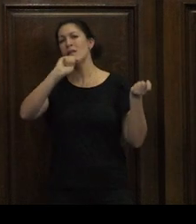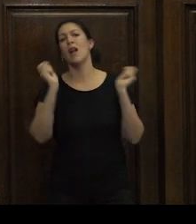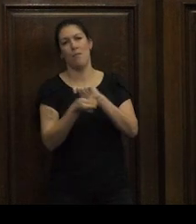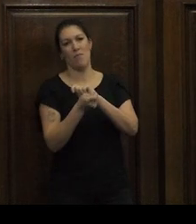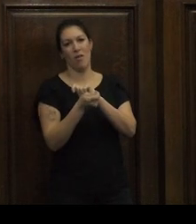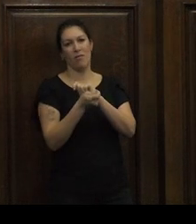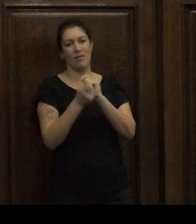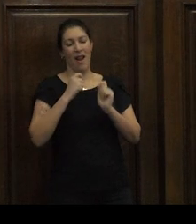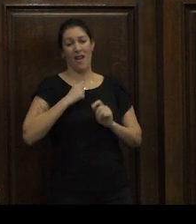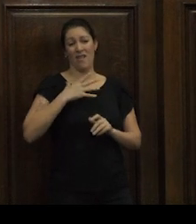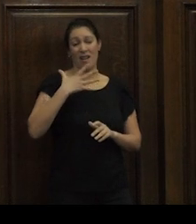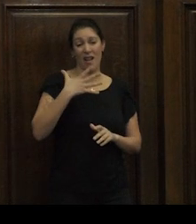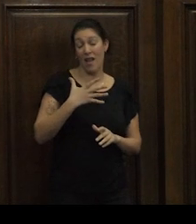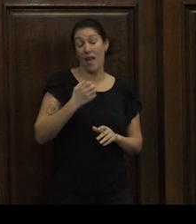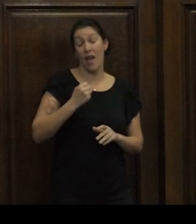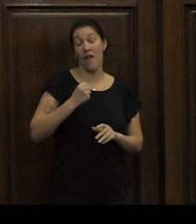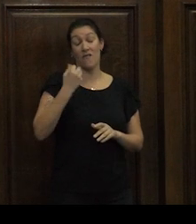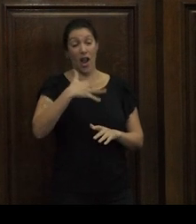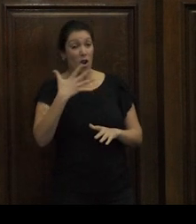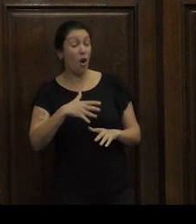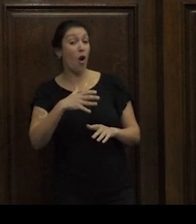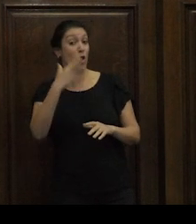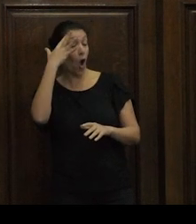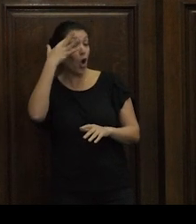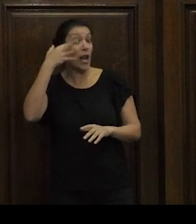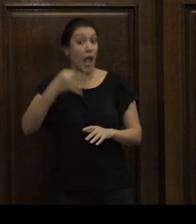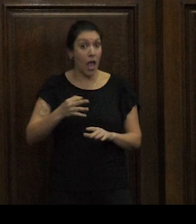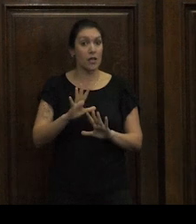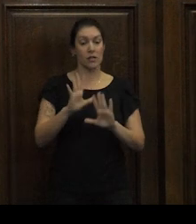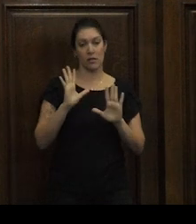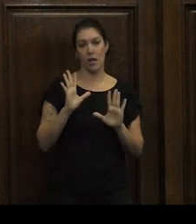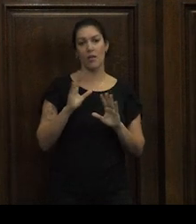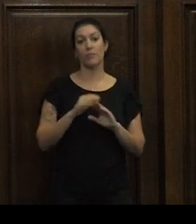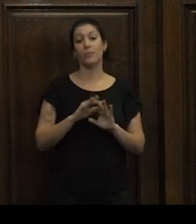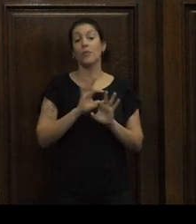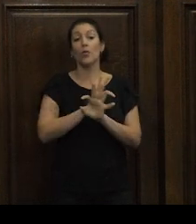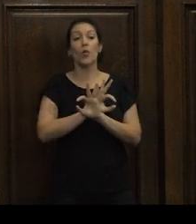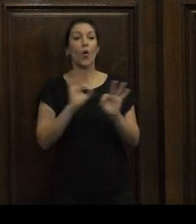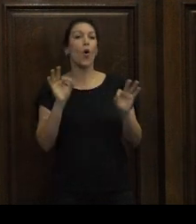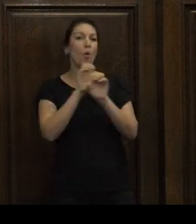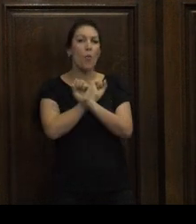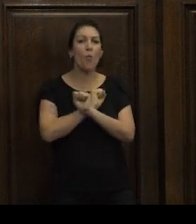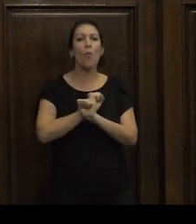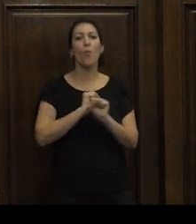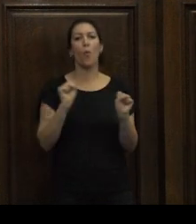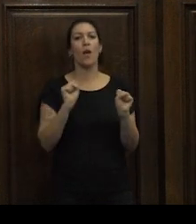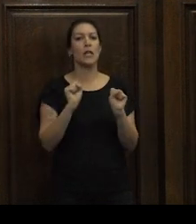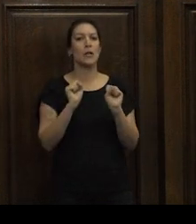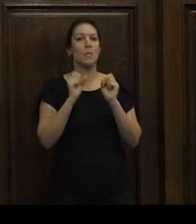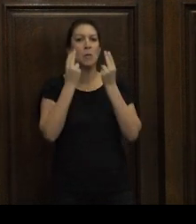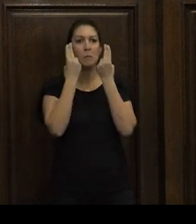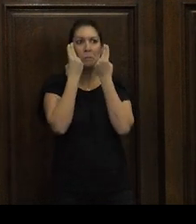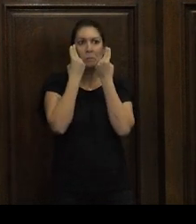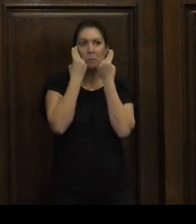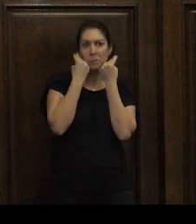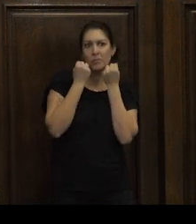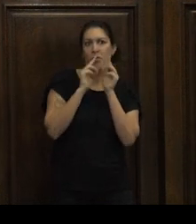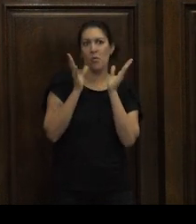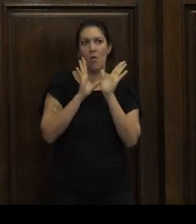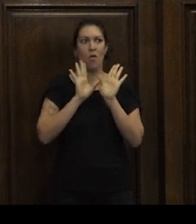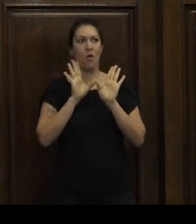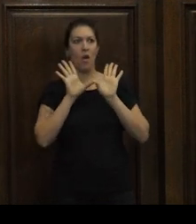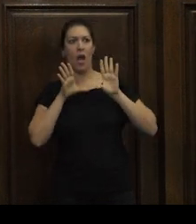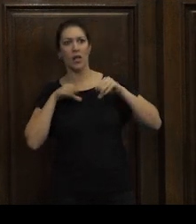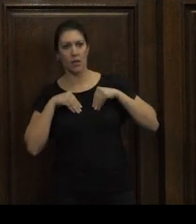¿sí?, y de las creencias o pactos otrora consensuales, o bien reprimidos eficazmente, más o